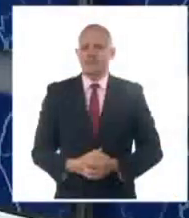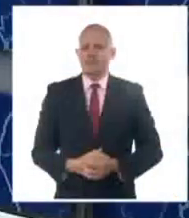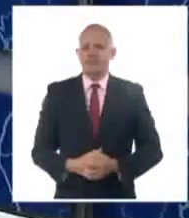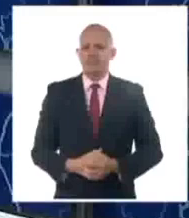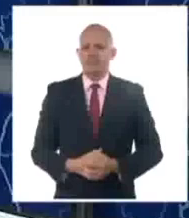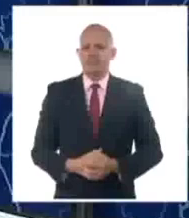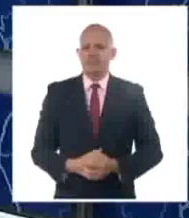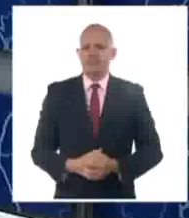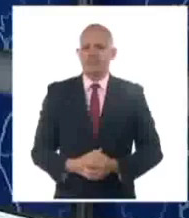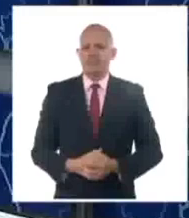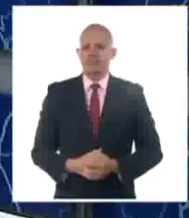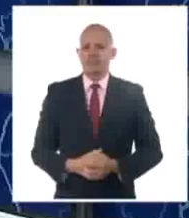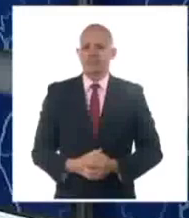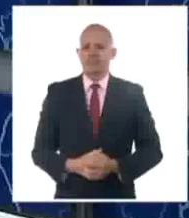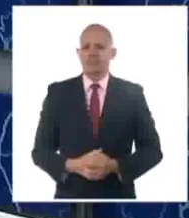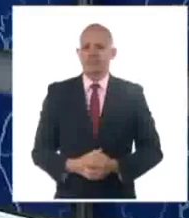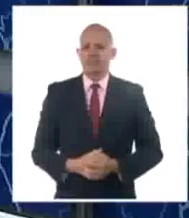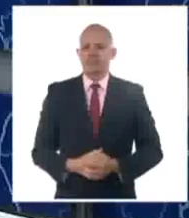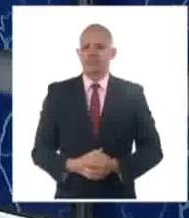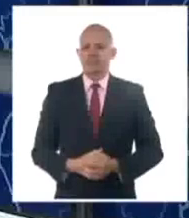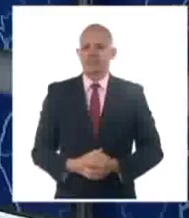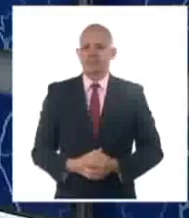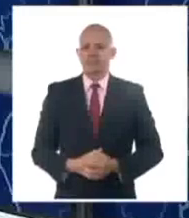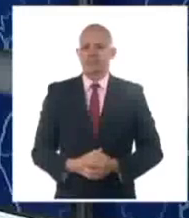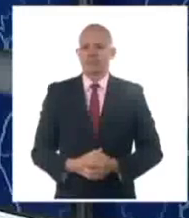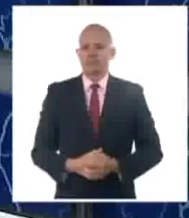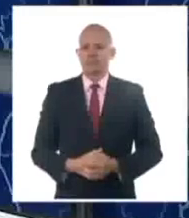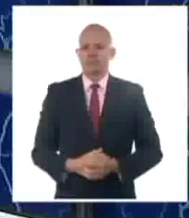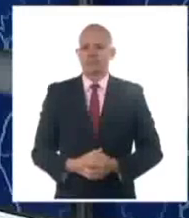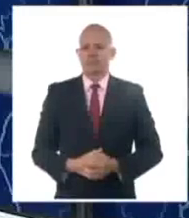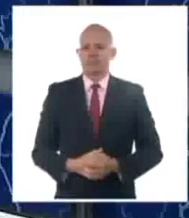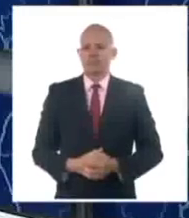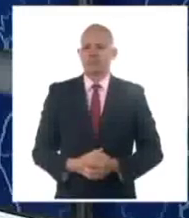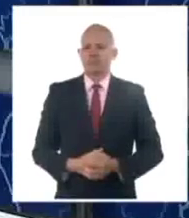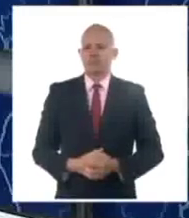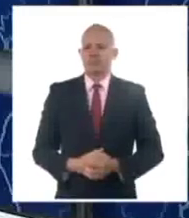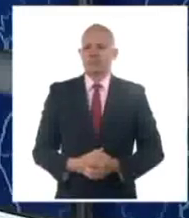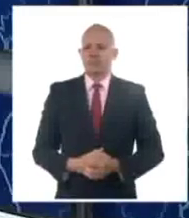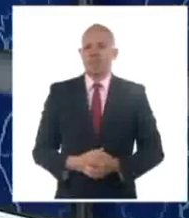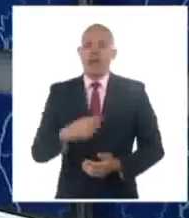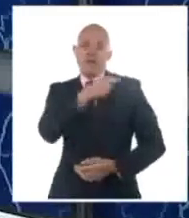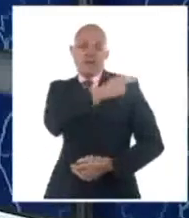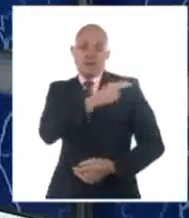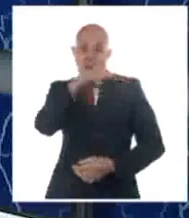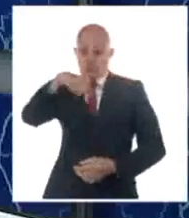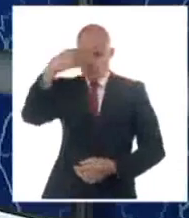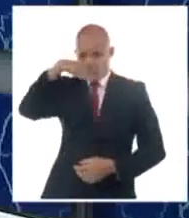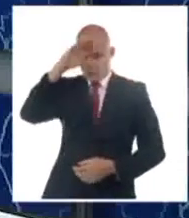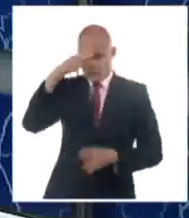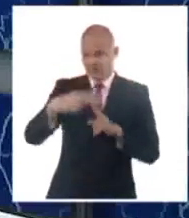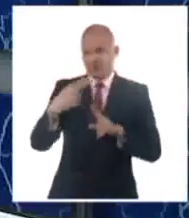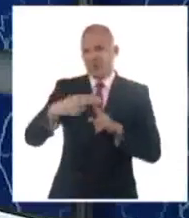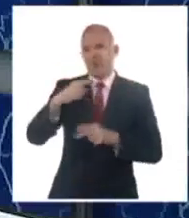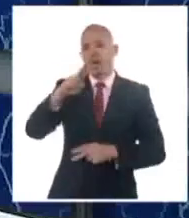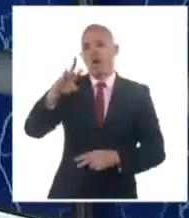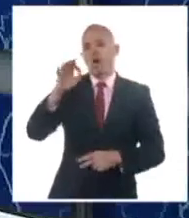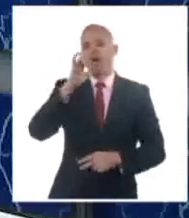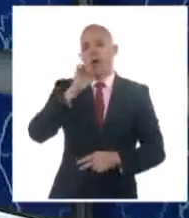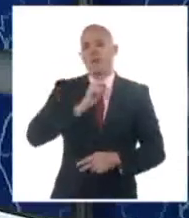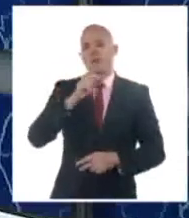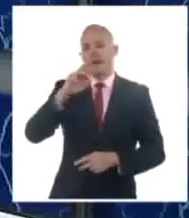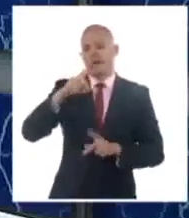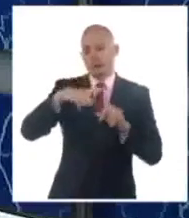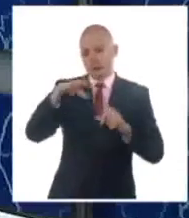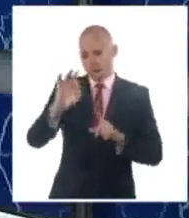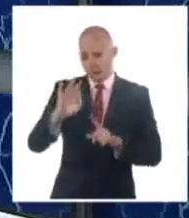miembro del Buró Político y secretario de Organización del Comité Central, Roberto Morales Ojeda, resaltó en Twitter el papel del partido en la consolidación